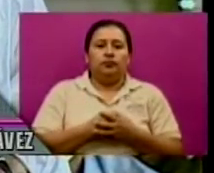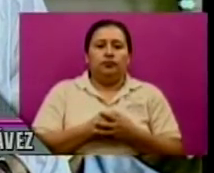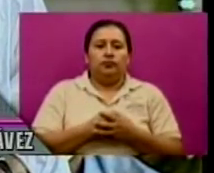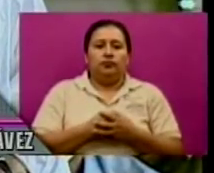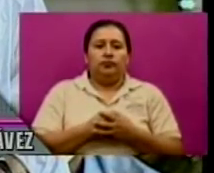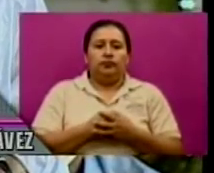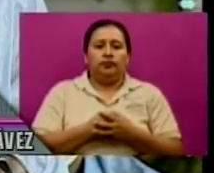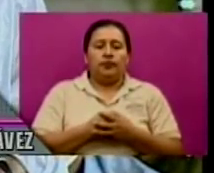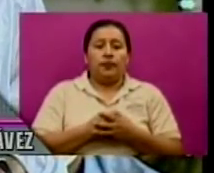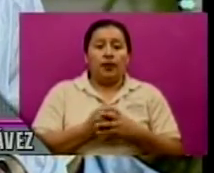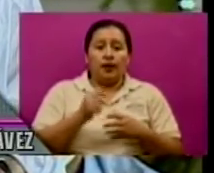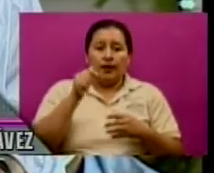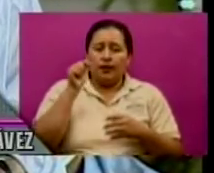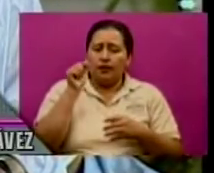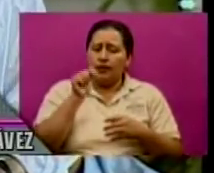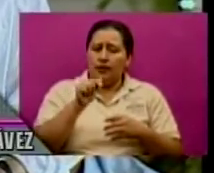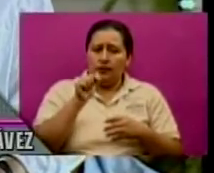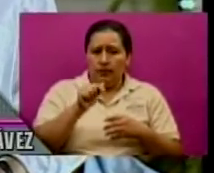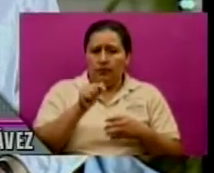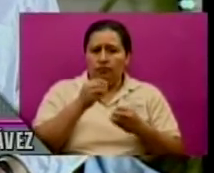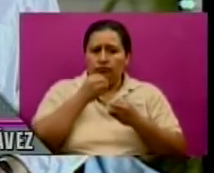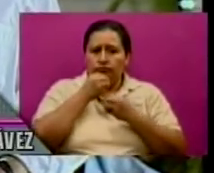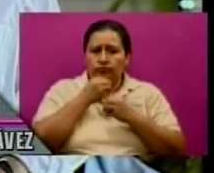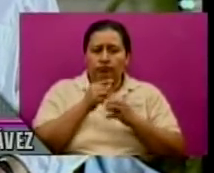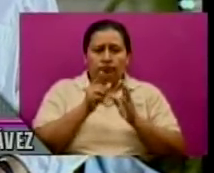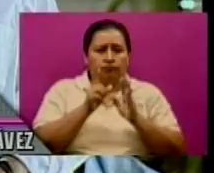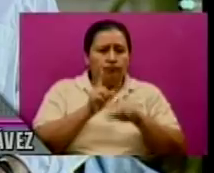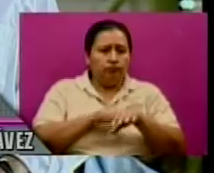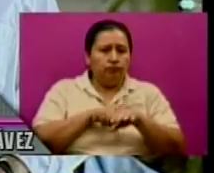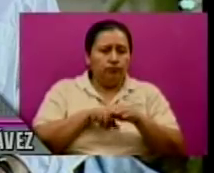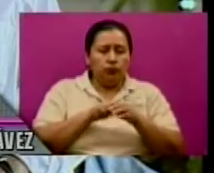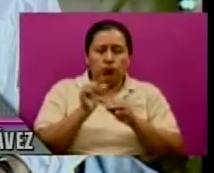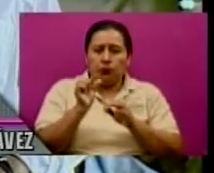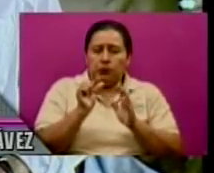Y desde ese mismo momento,